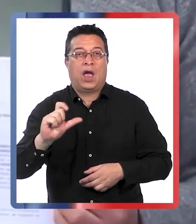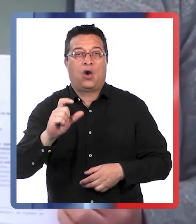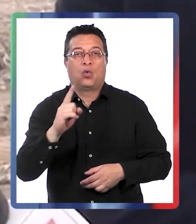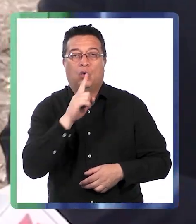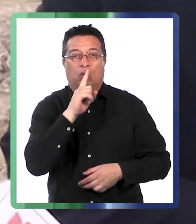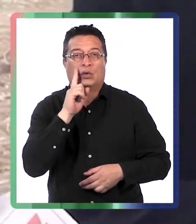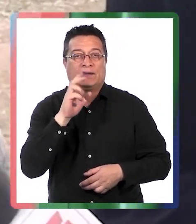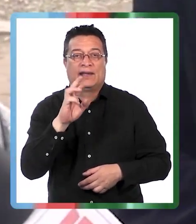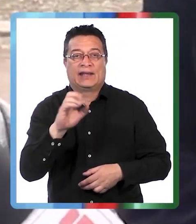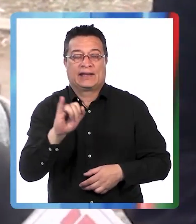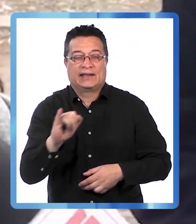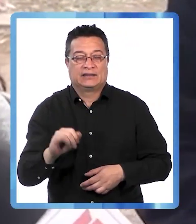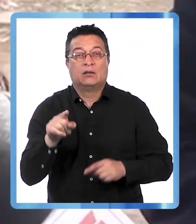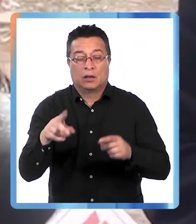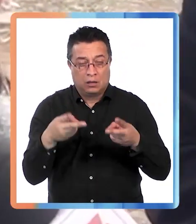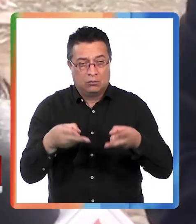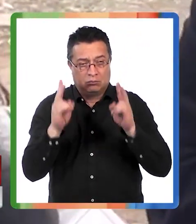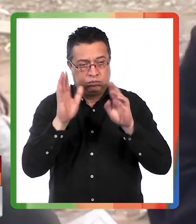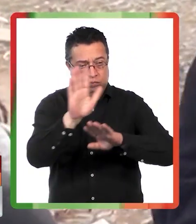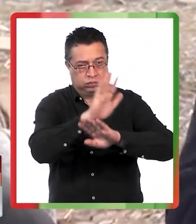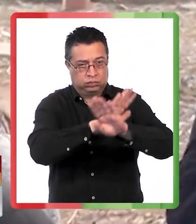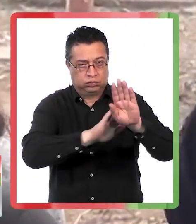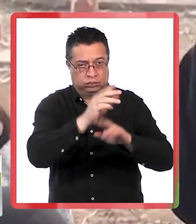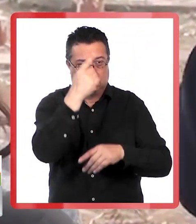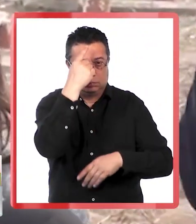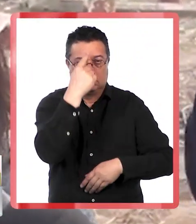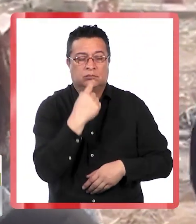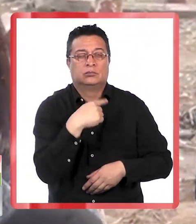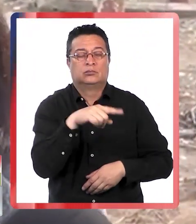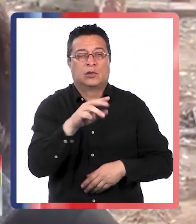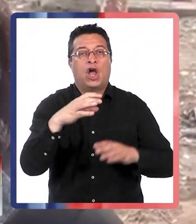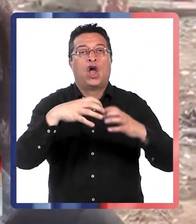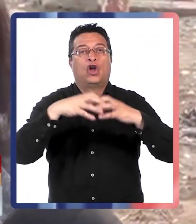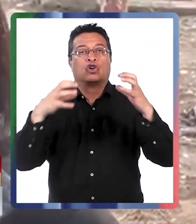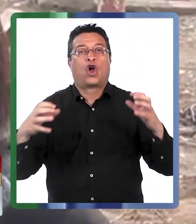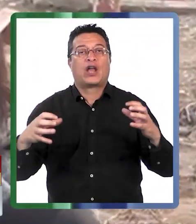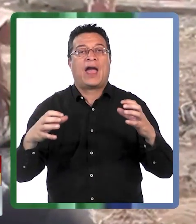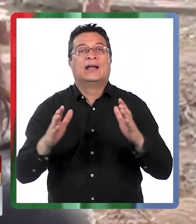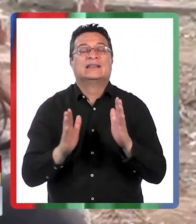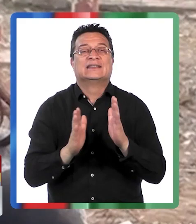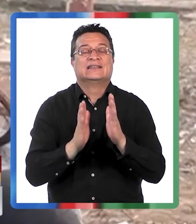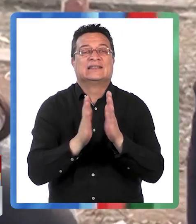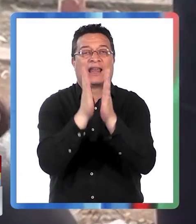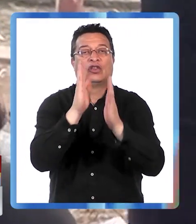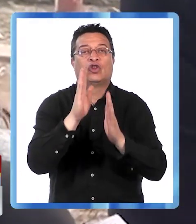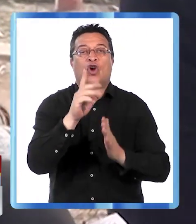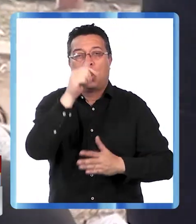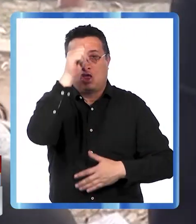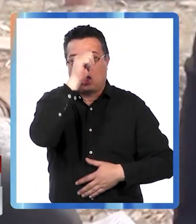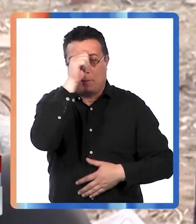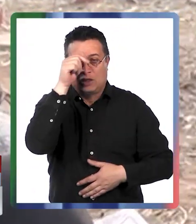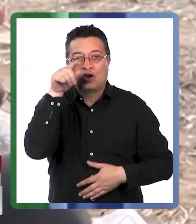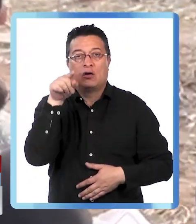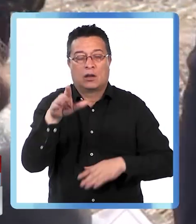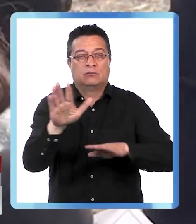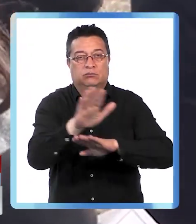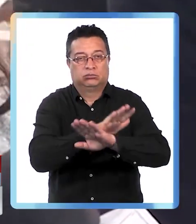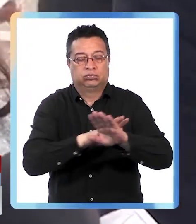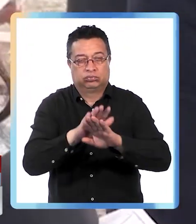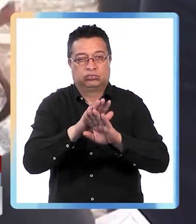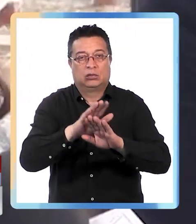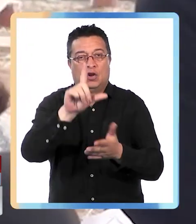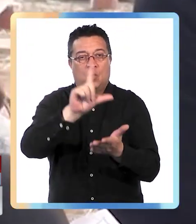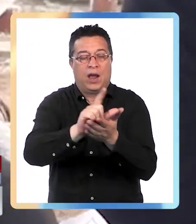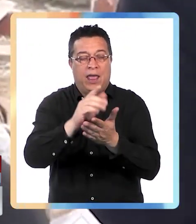Permita resguardar el sitio de memoria de Roca de Santo Domingo, que permita colaborar y avanzar en el trabajo de protección de los sitios de memoria